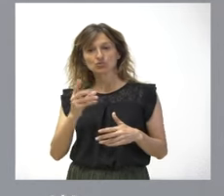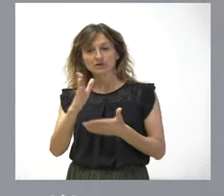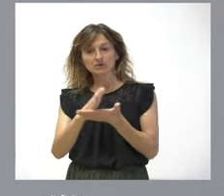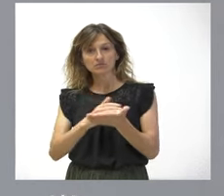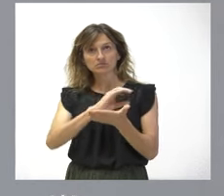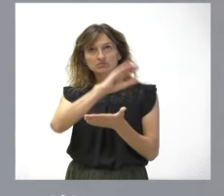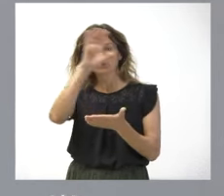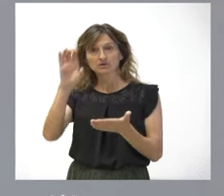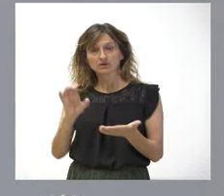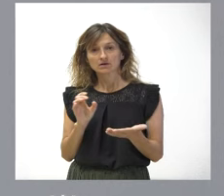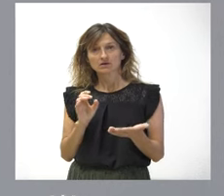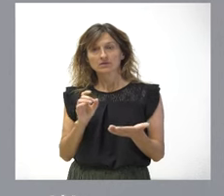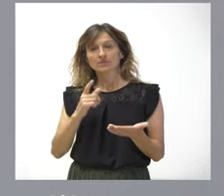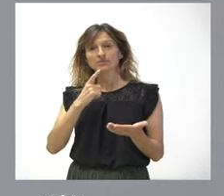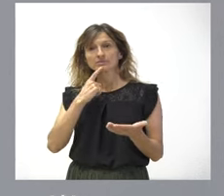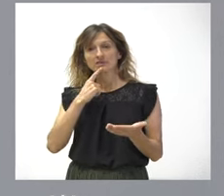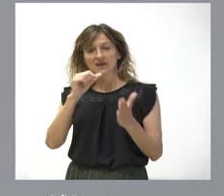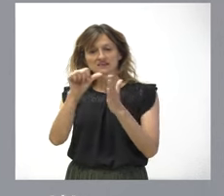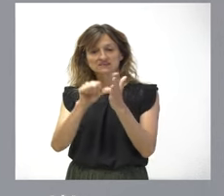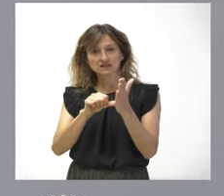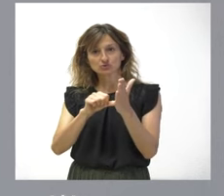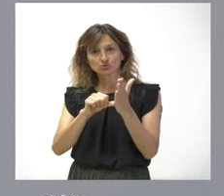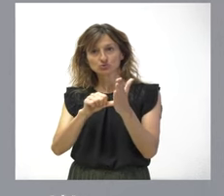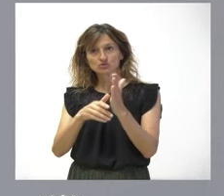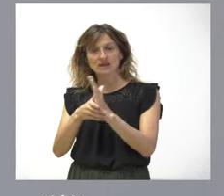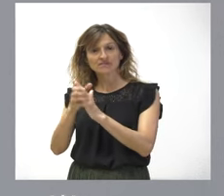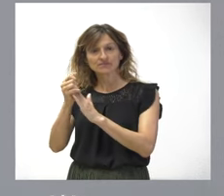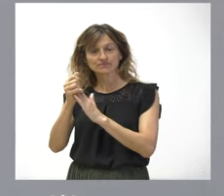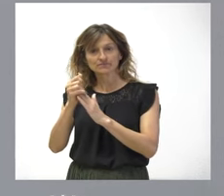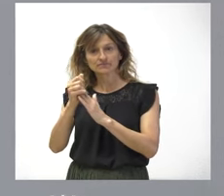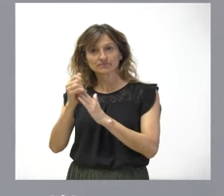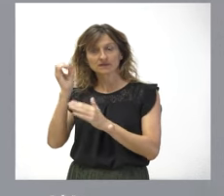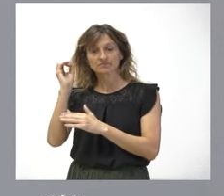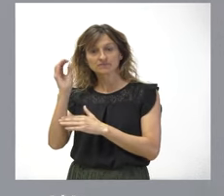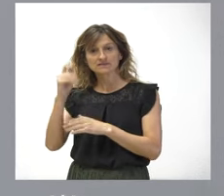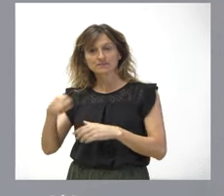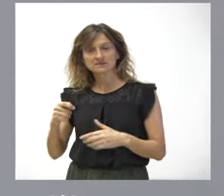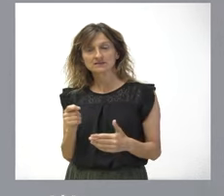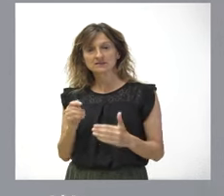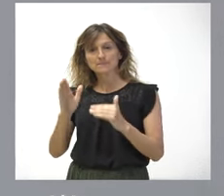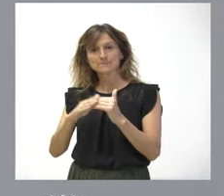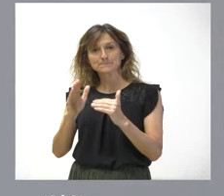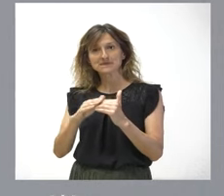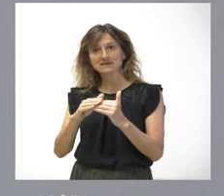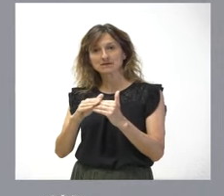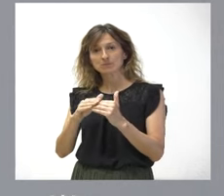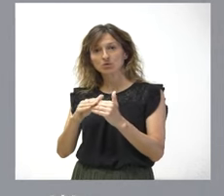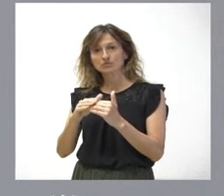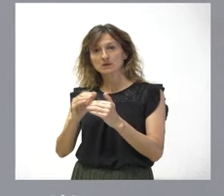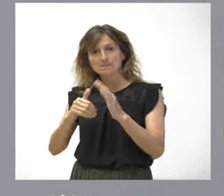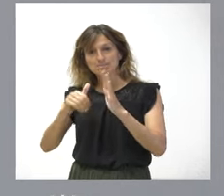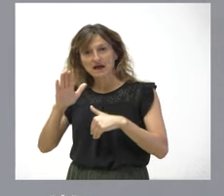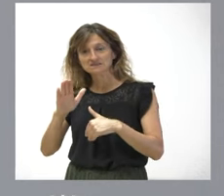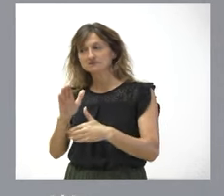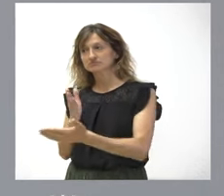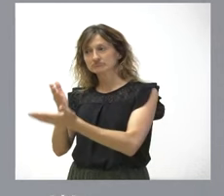autónomas que según los estatutos de la conferencia de presidentes superan el nivel mínimo exigible para pedir su convocatoria al final se